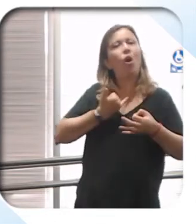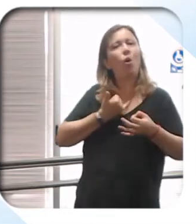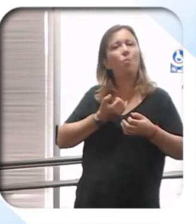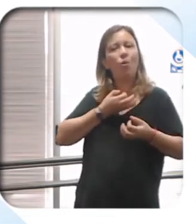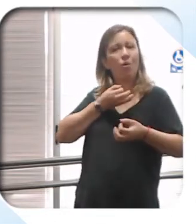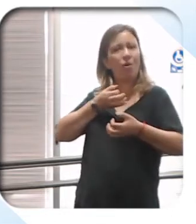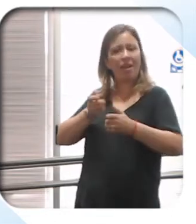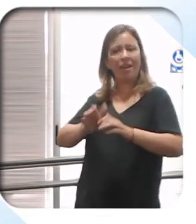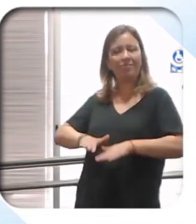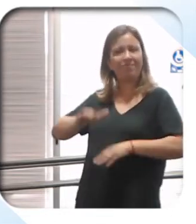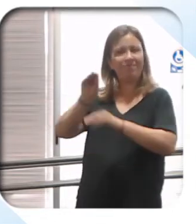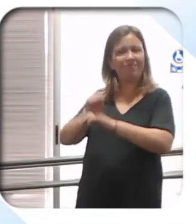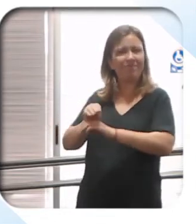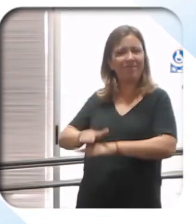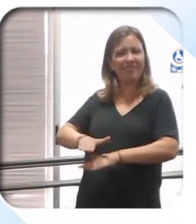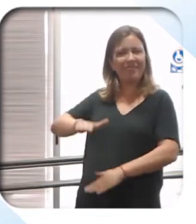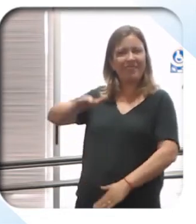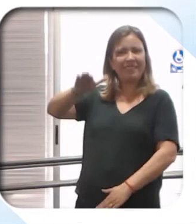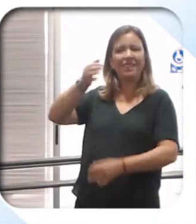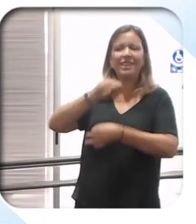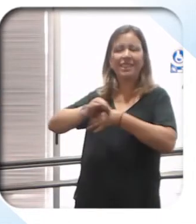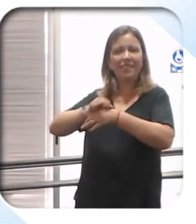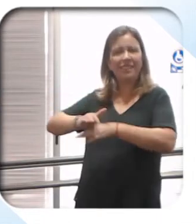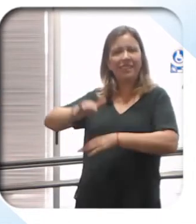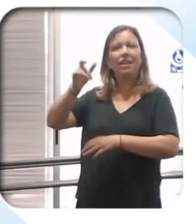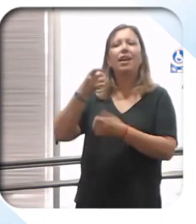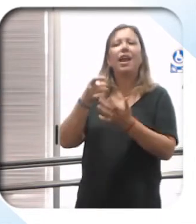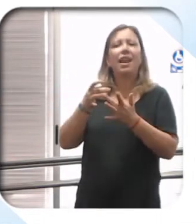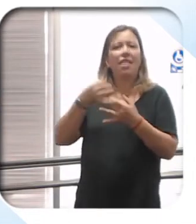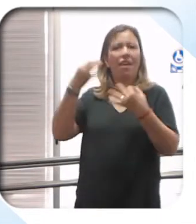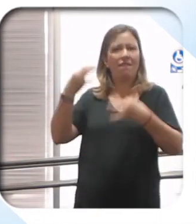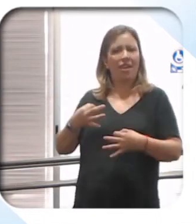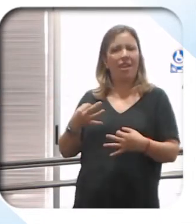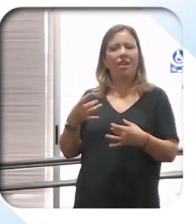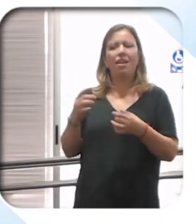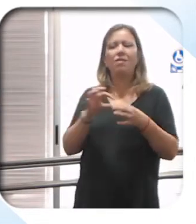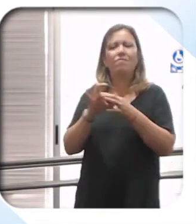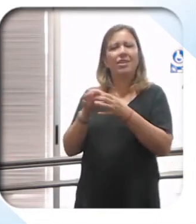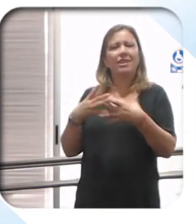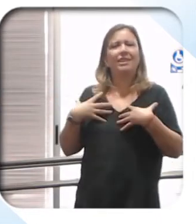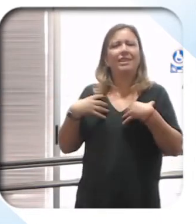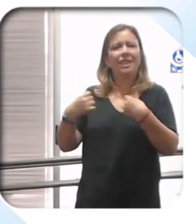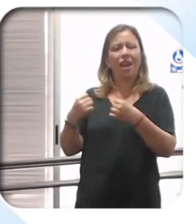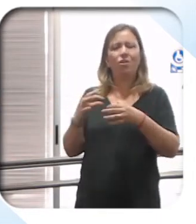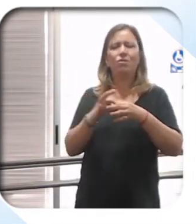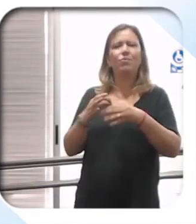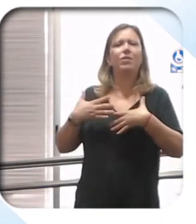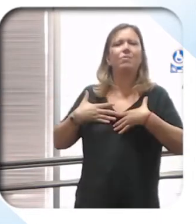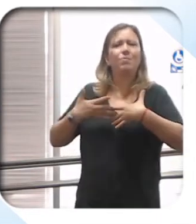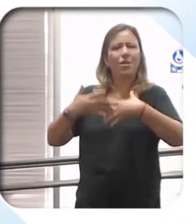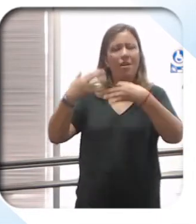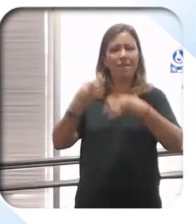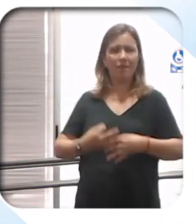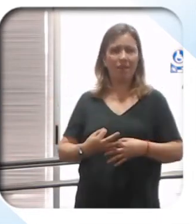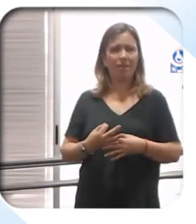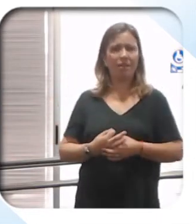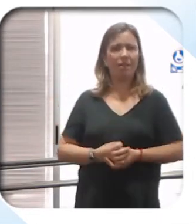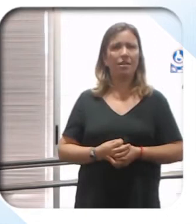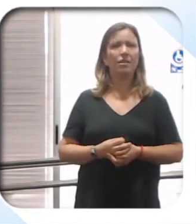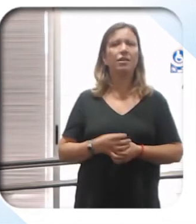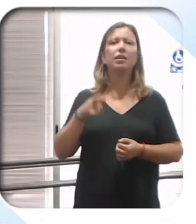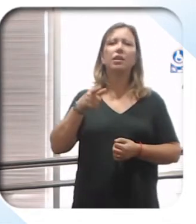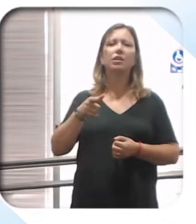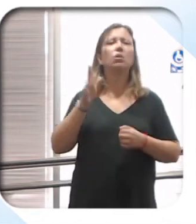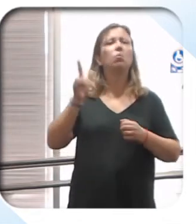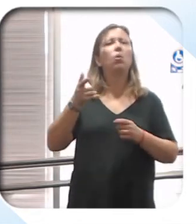de la mejor manera posible, con la mayor calidad y con un vínculo sano, un vínculo afectivo que saque